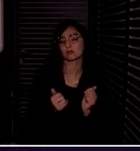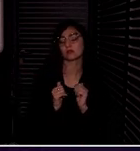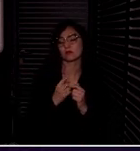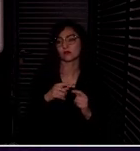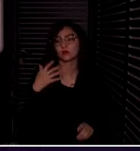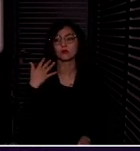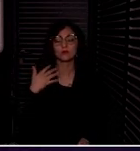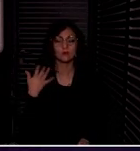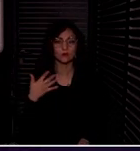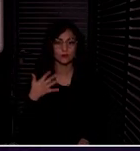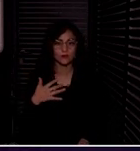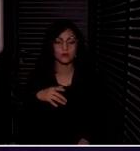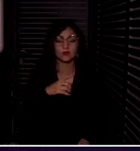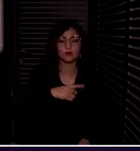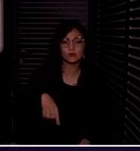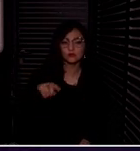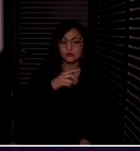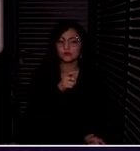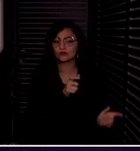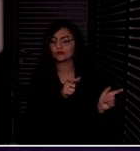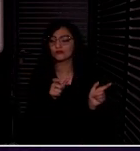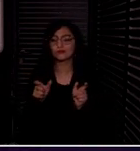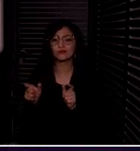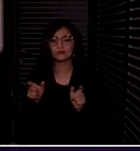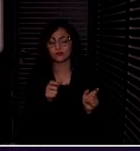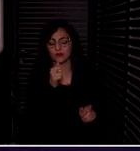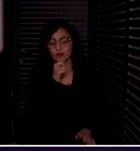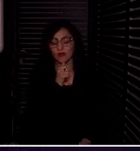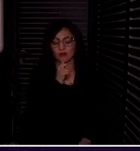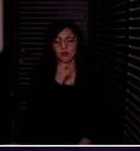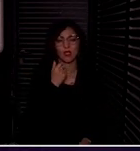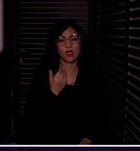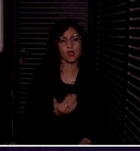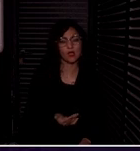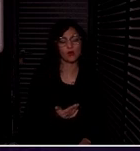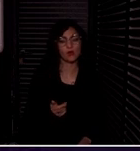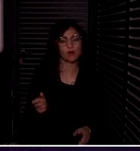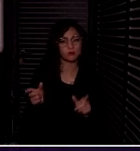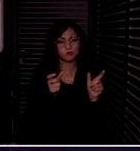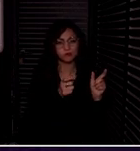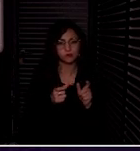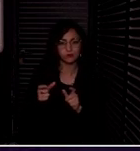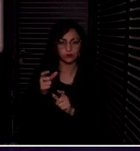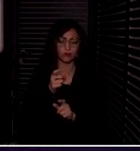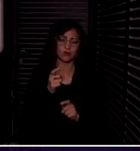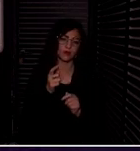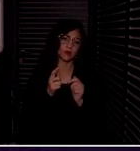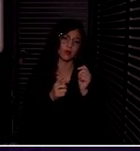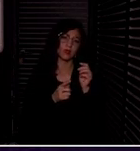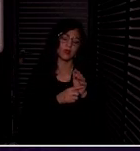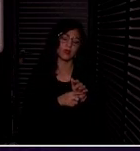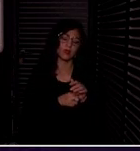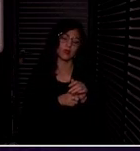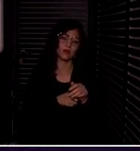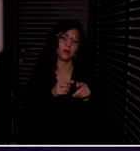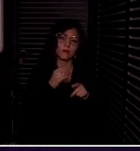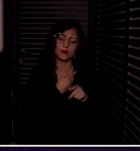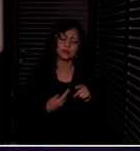importantes de fiscalización. Nosotros ahora con el reglamento de medios y antes con la directiva que ha citado el presidente del Consejo,